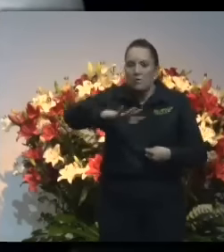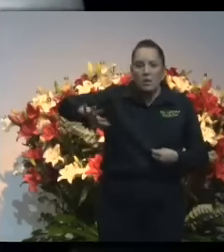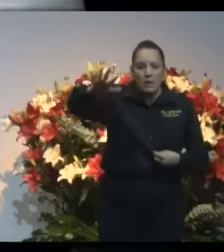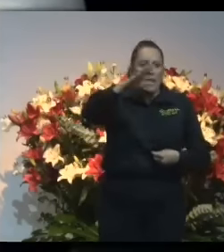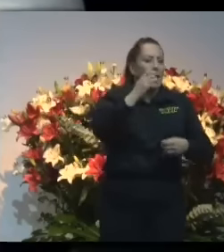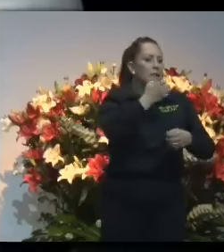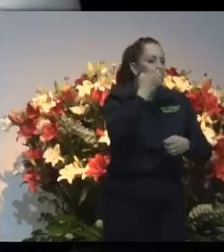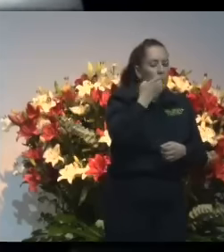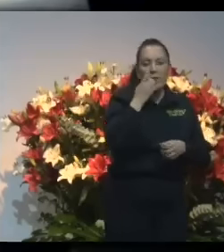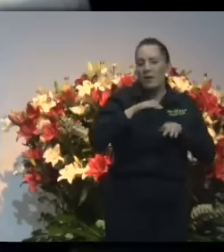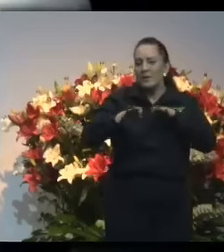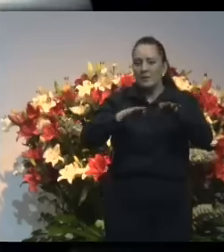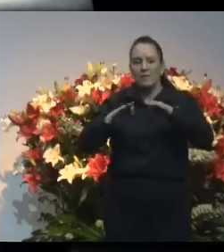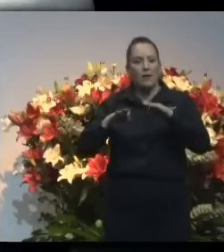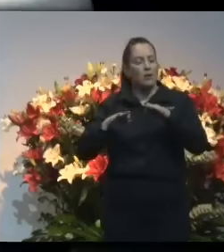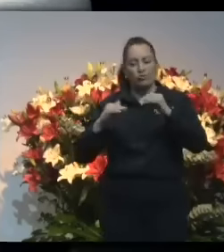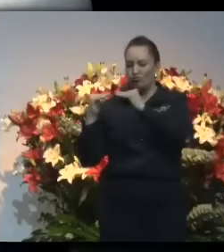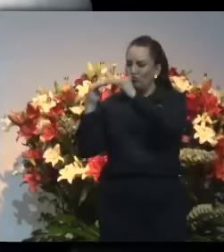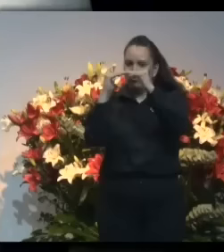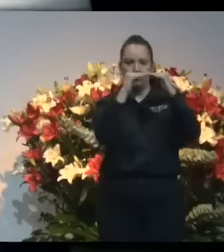trabajo.